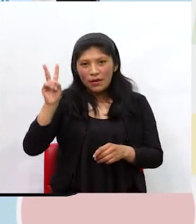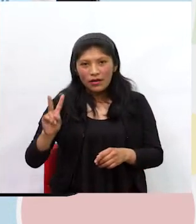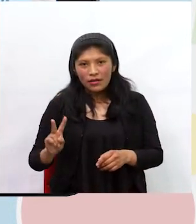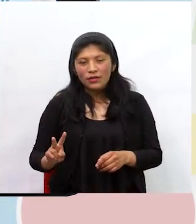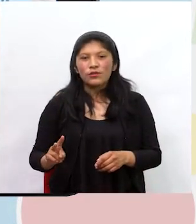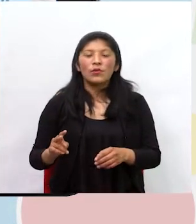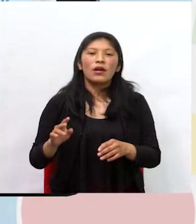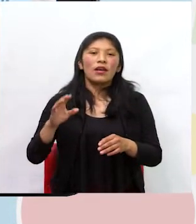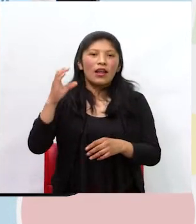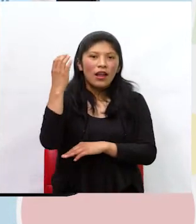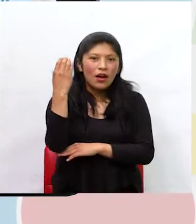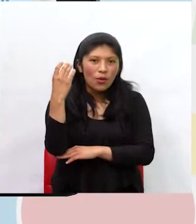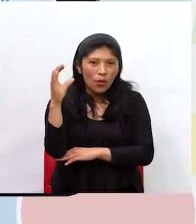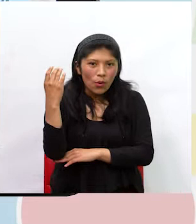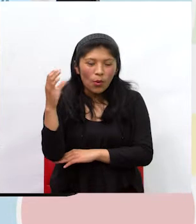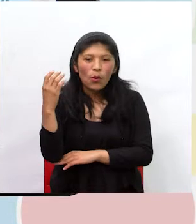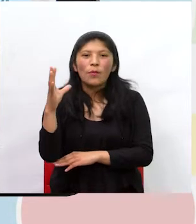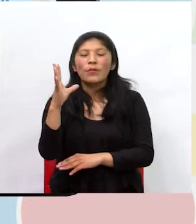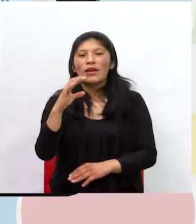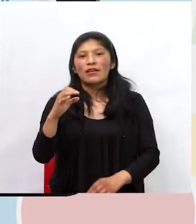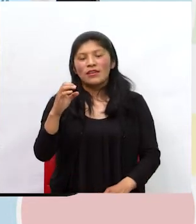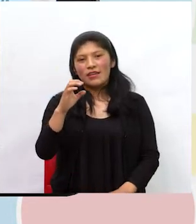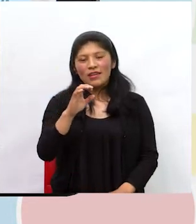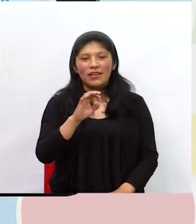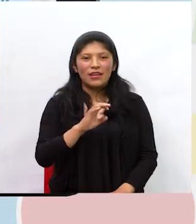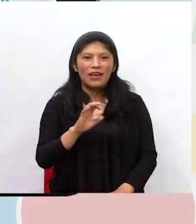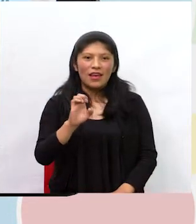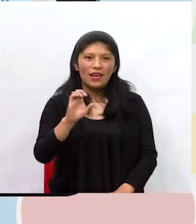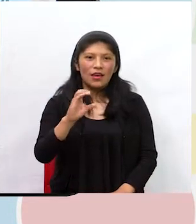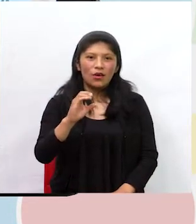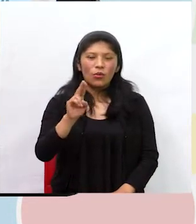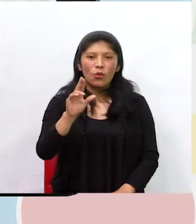Venezuela, Colombia y Ecuador.